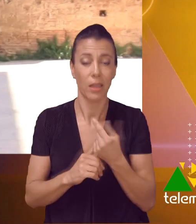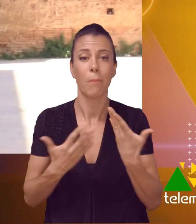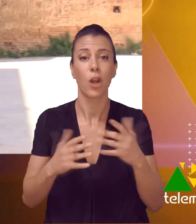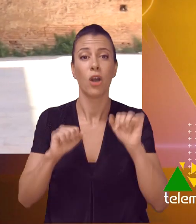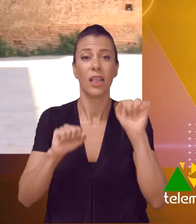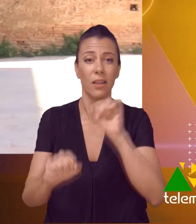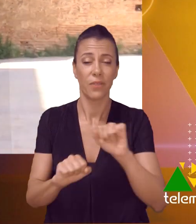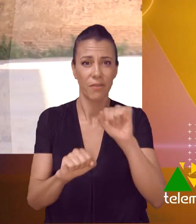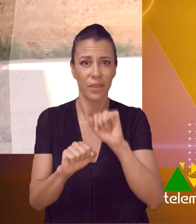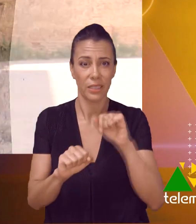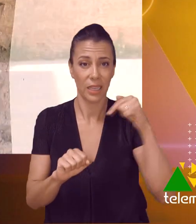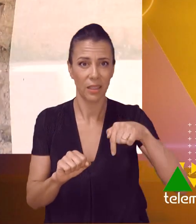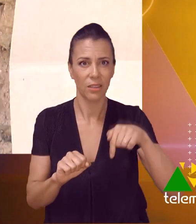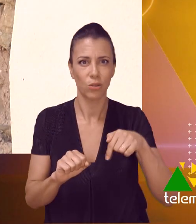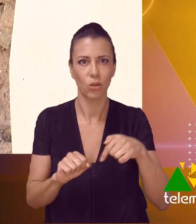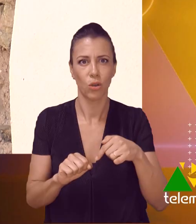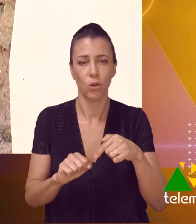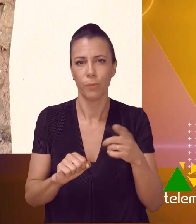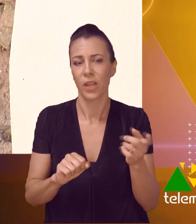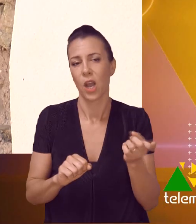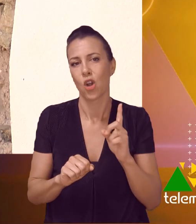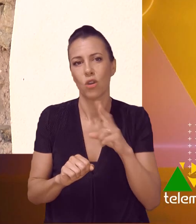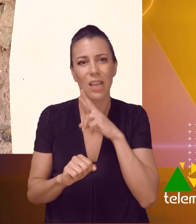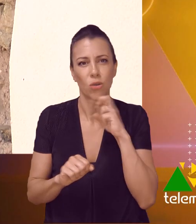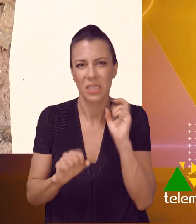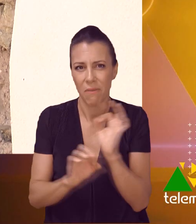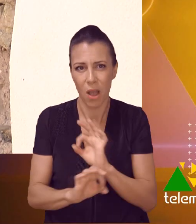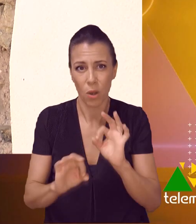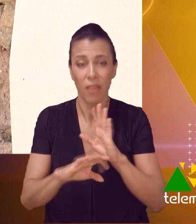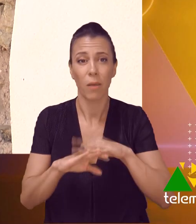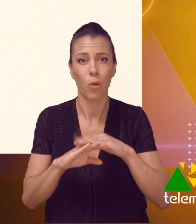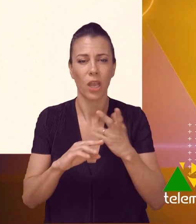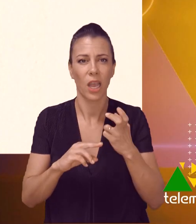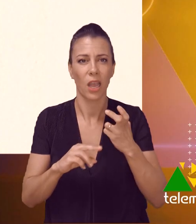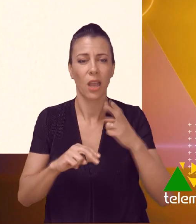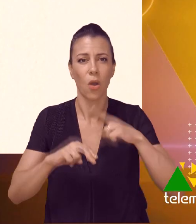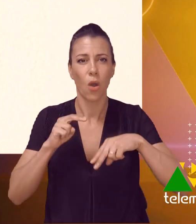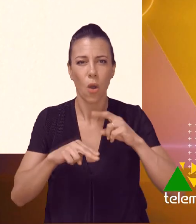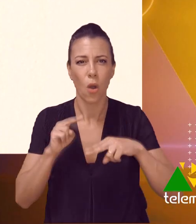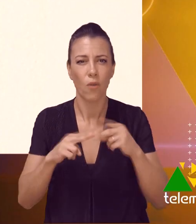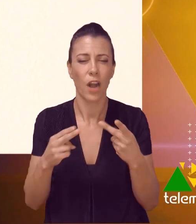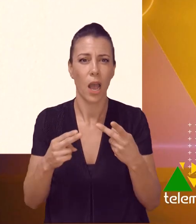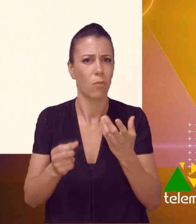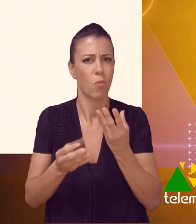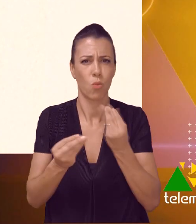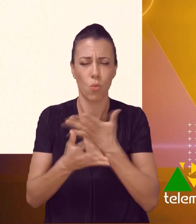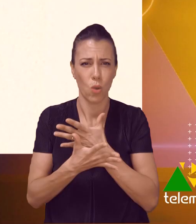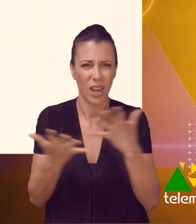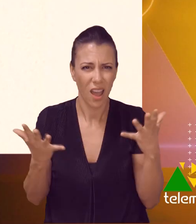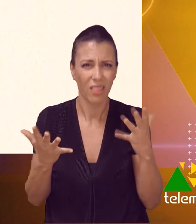defensas de esto no se ha conservado nada, porque evidentemente las obras han sido muy grandes y